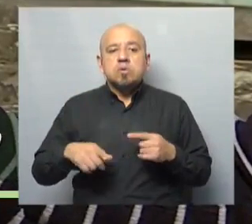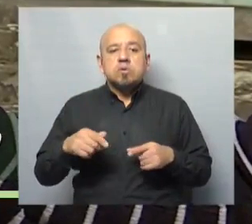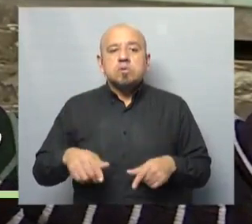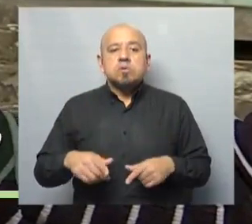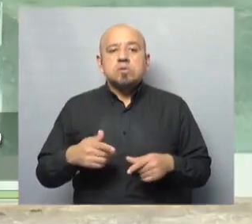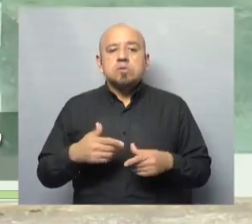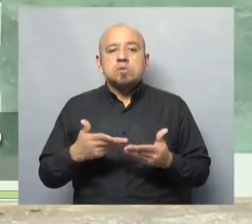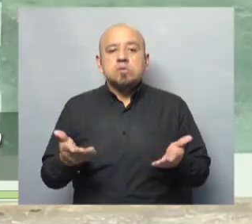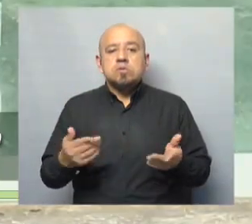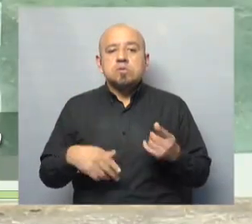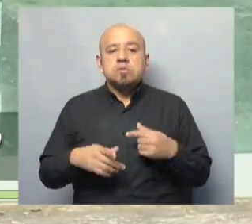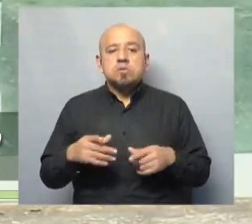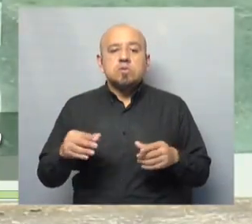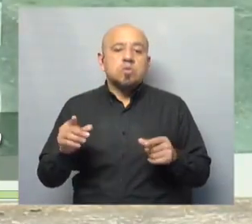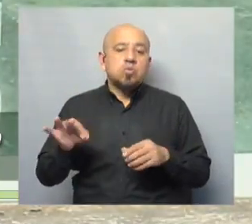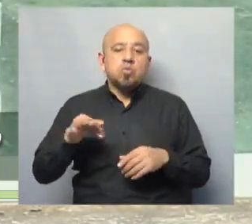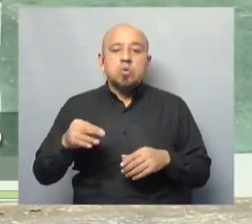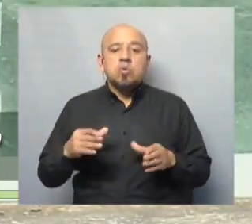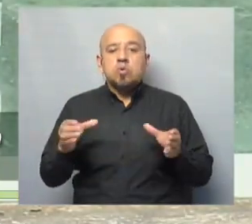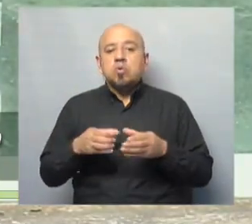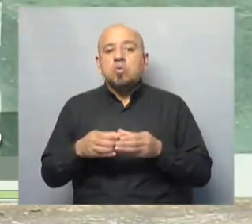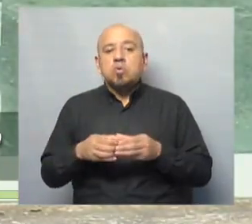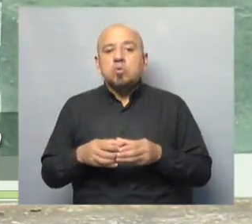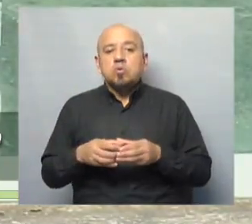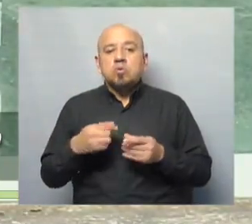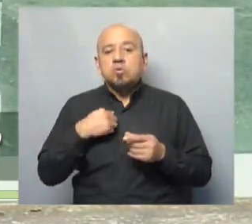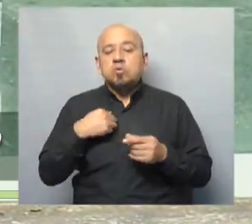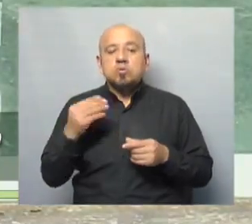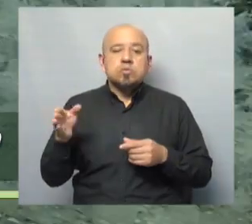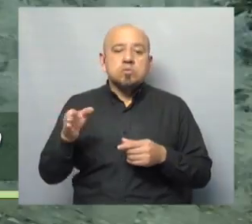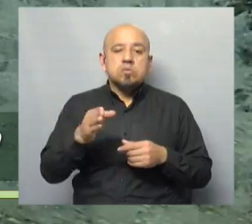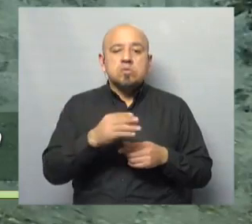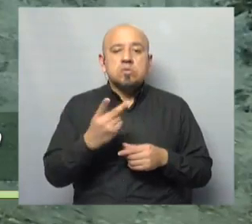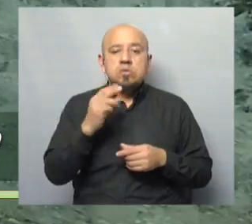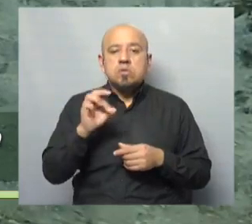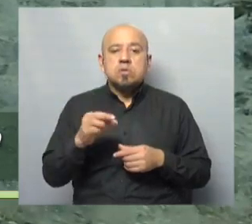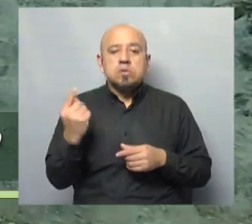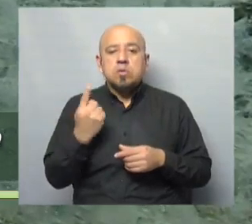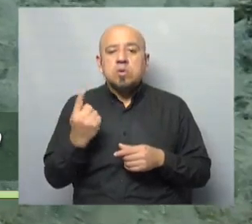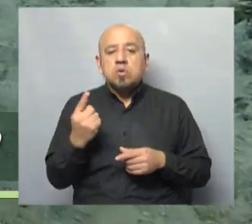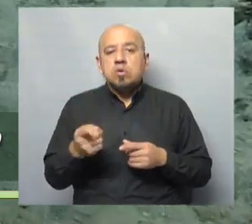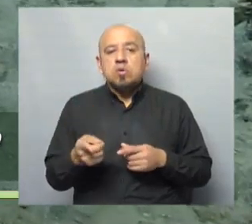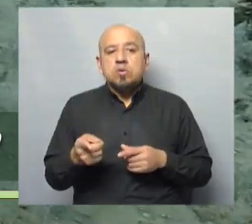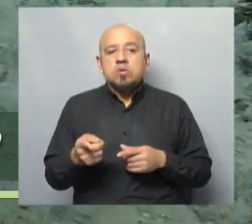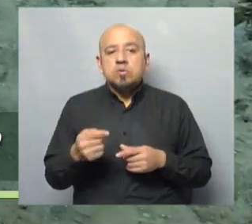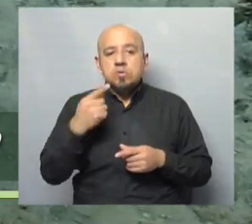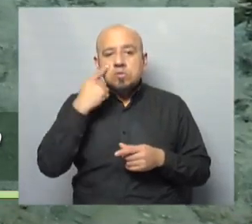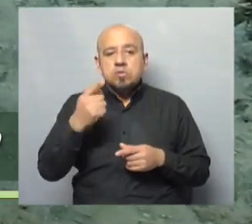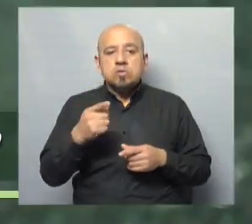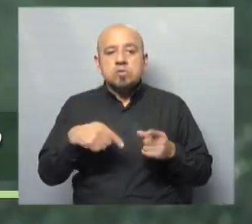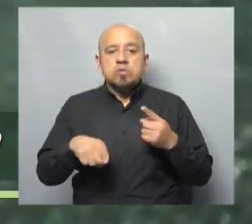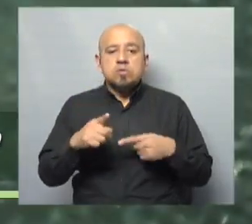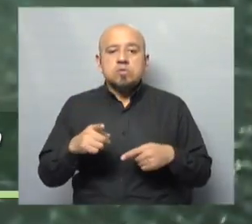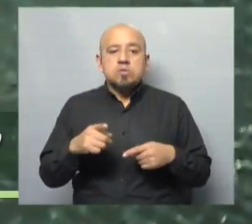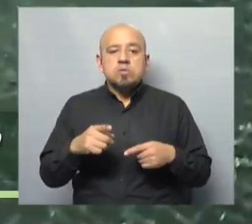parque de una vuelta que era el único grupo que andaba ese día nosotros hacemos recorridas de 20 minutos porque recordemos todo el parque y cuando venimos lo encontramos con la situación